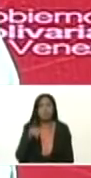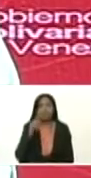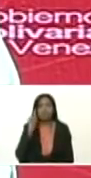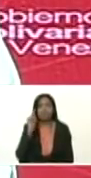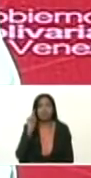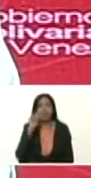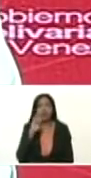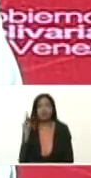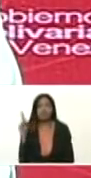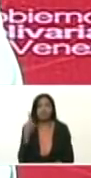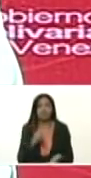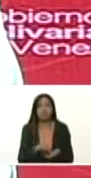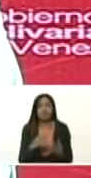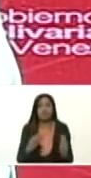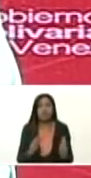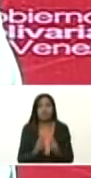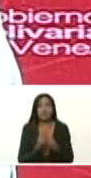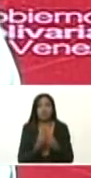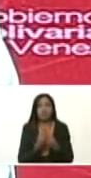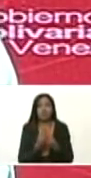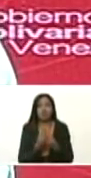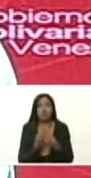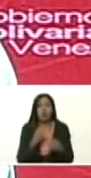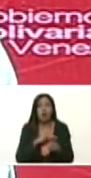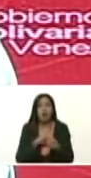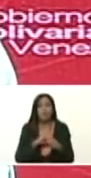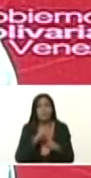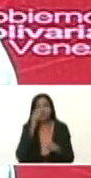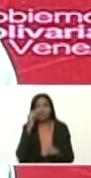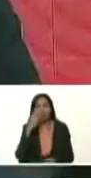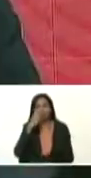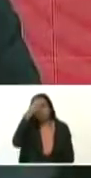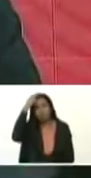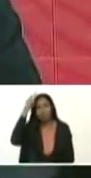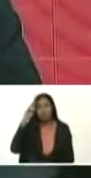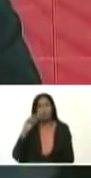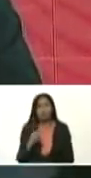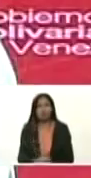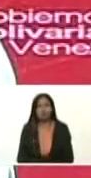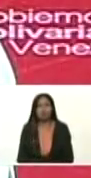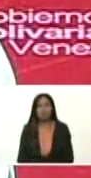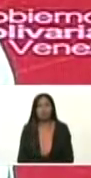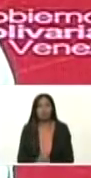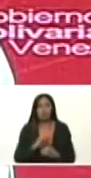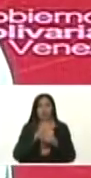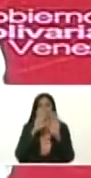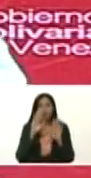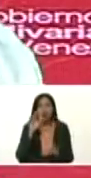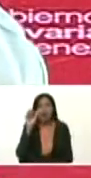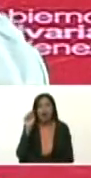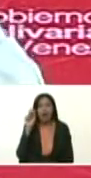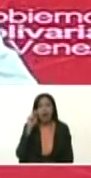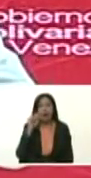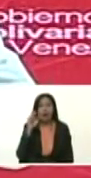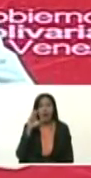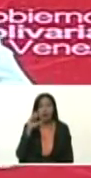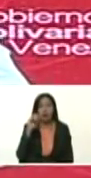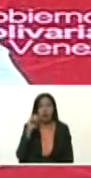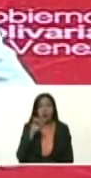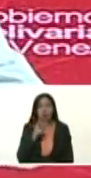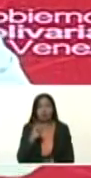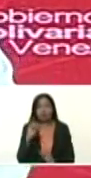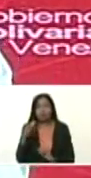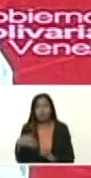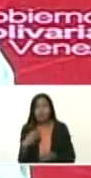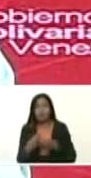presentes, junto al ministro, amanezcan en Anaco para ver si ahí podemos fabricarlo y